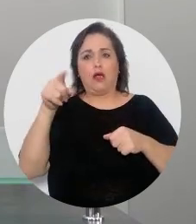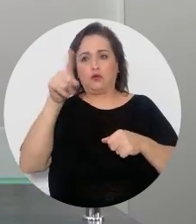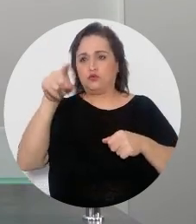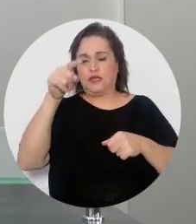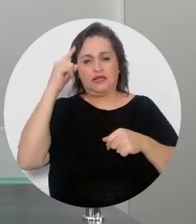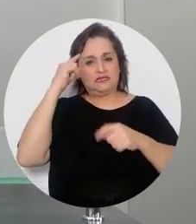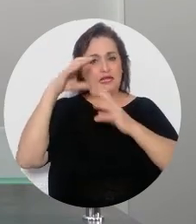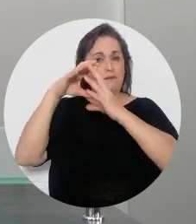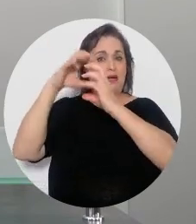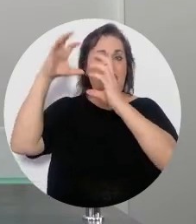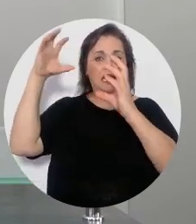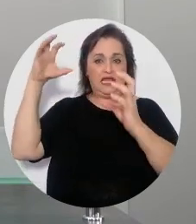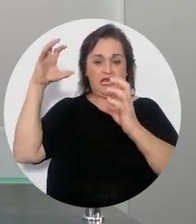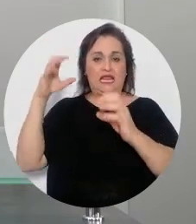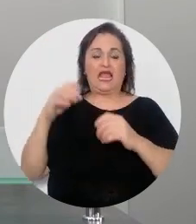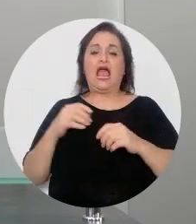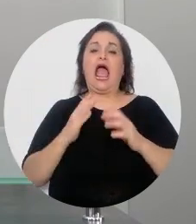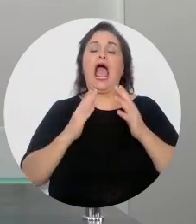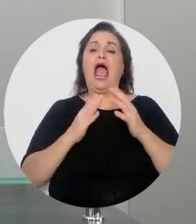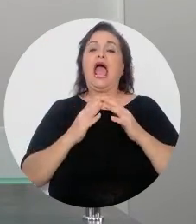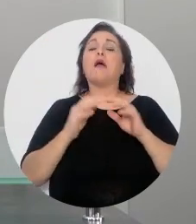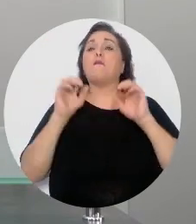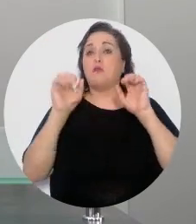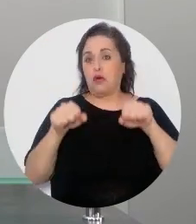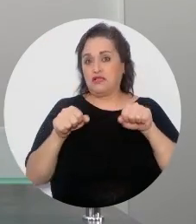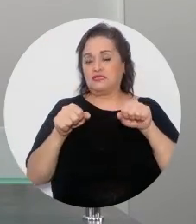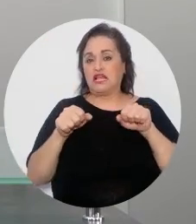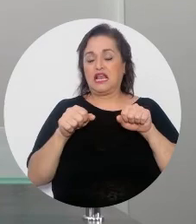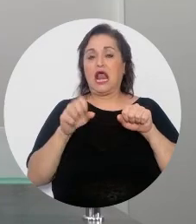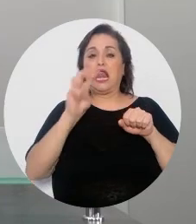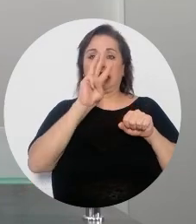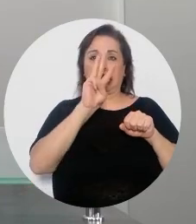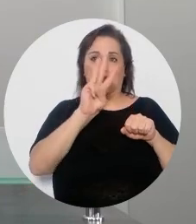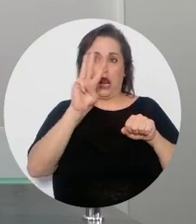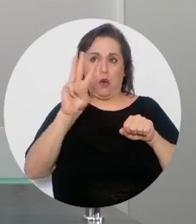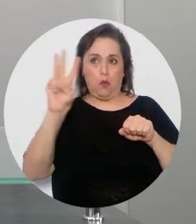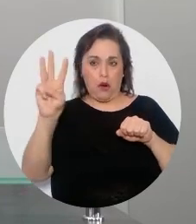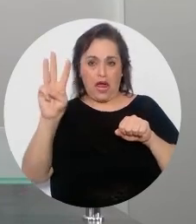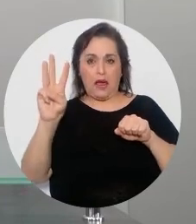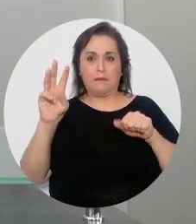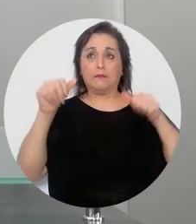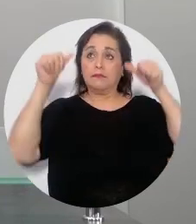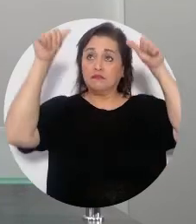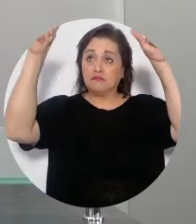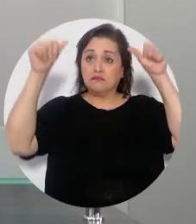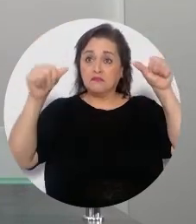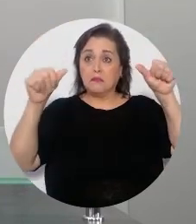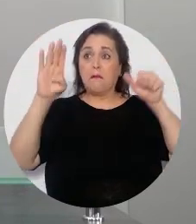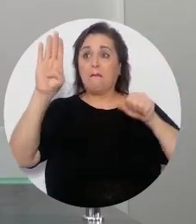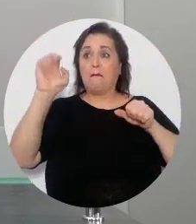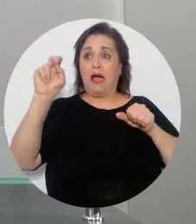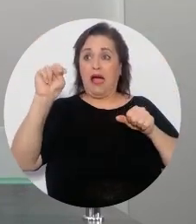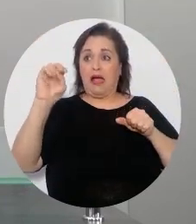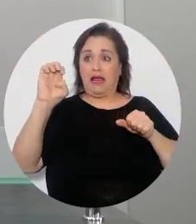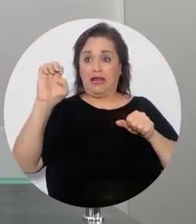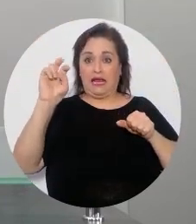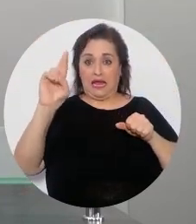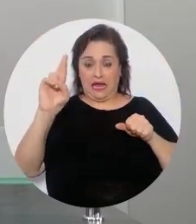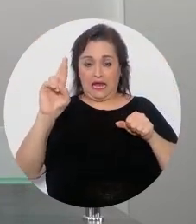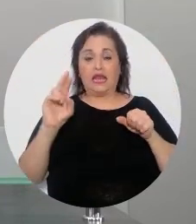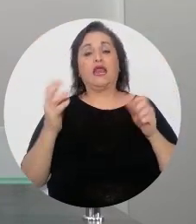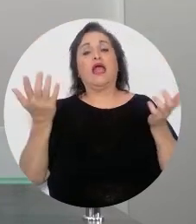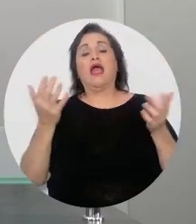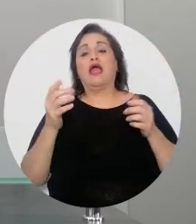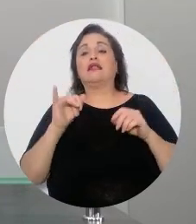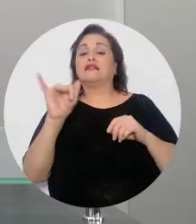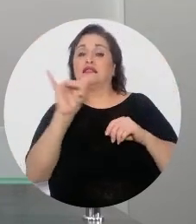forma imaginable. Puede ser a través de una página web, puede ser a través de banners en direcciones